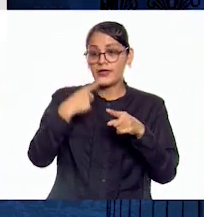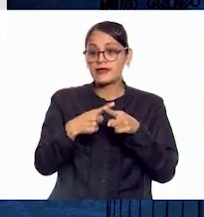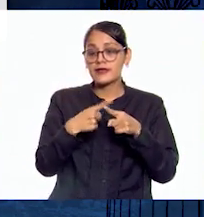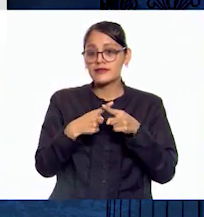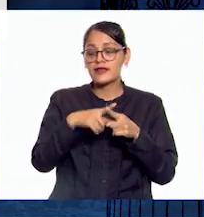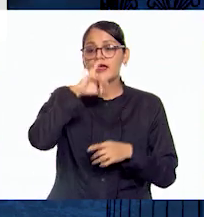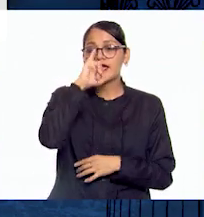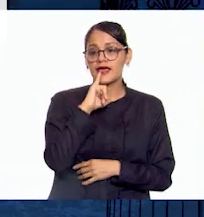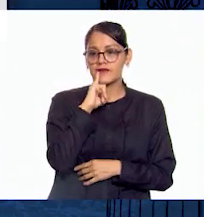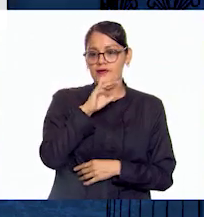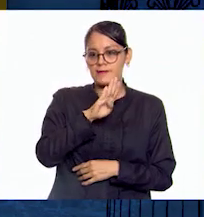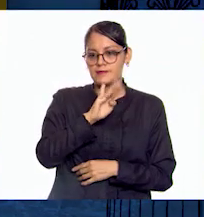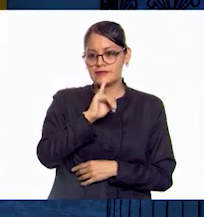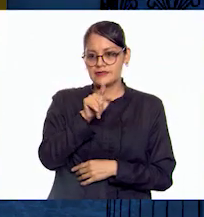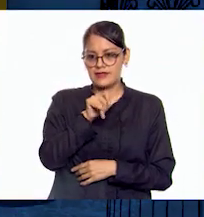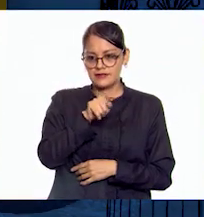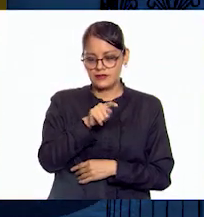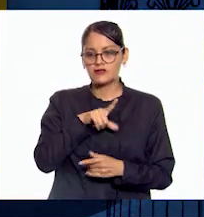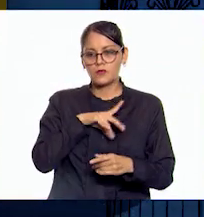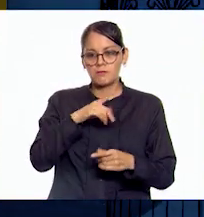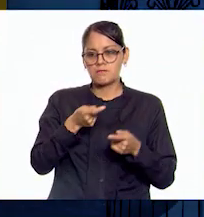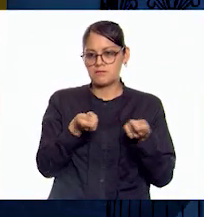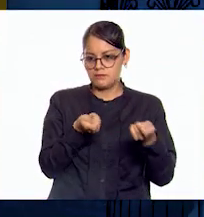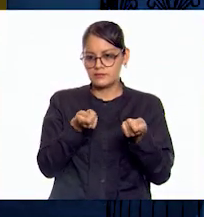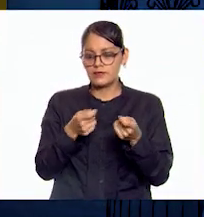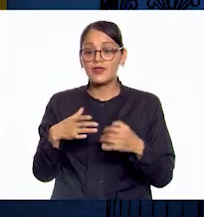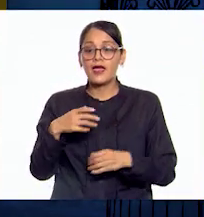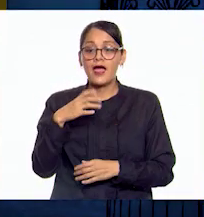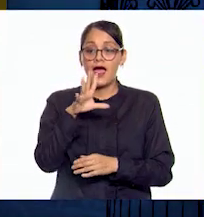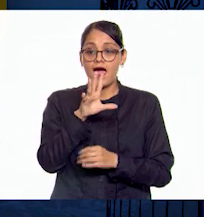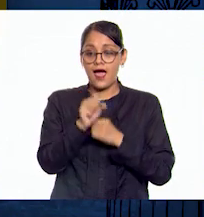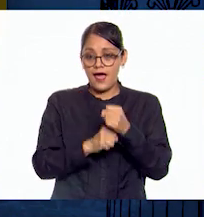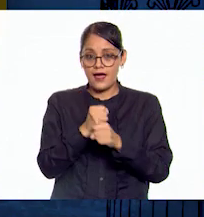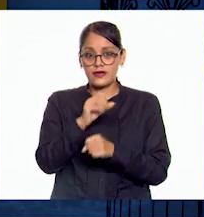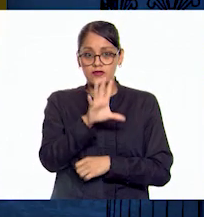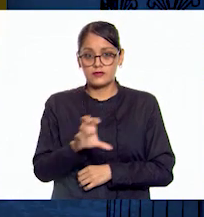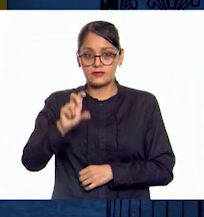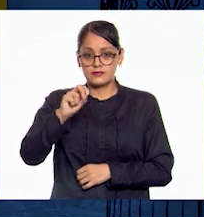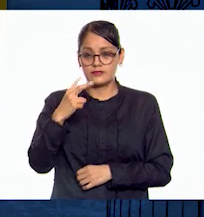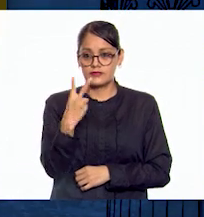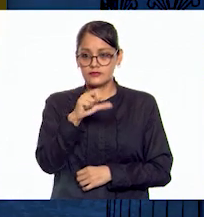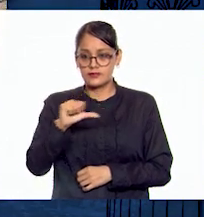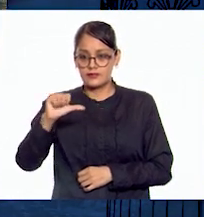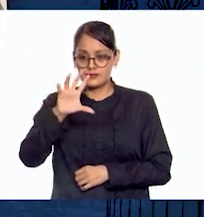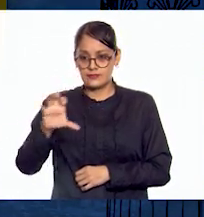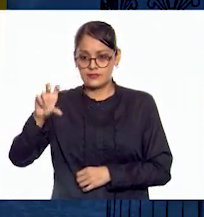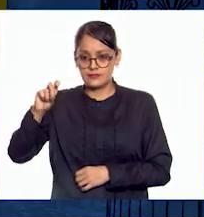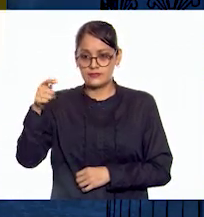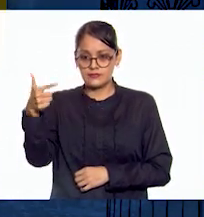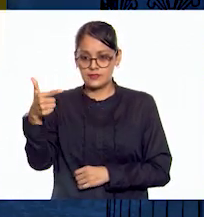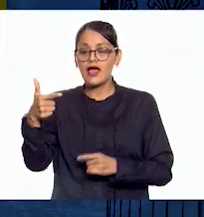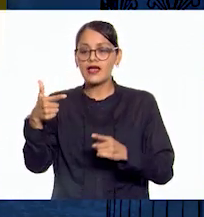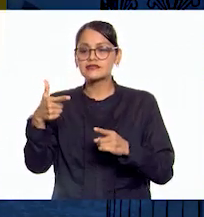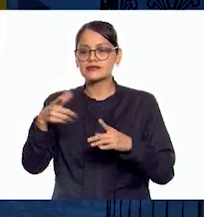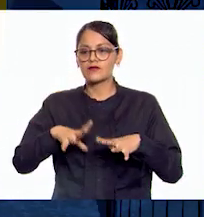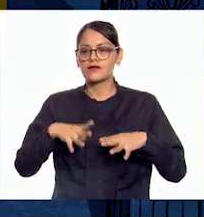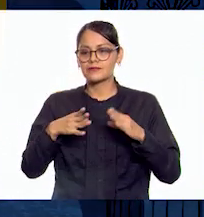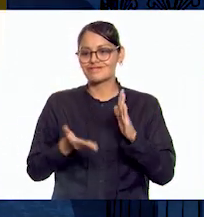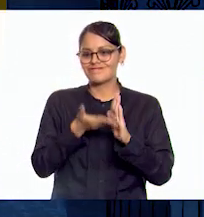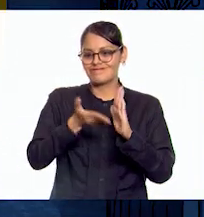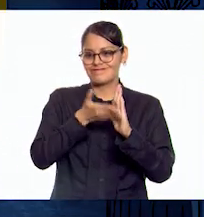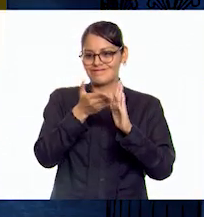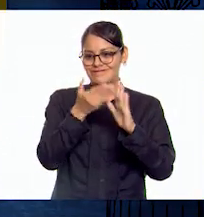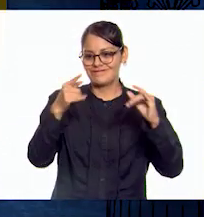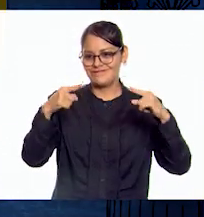bizantina. Entre los años 532 al 537 se construyó la Catedral de Santa Sofía